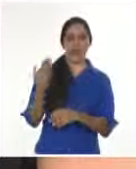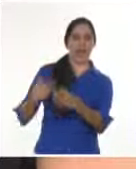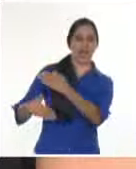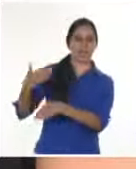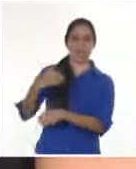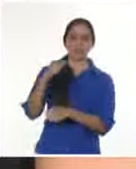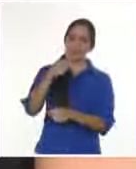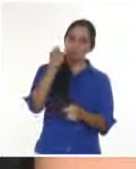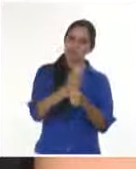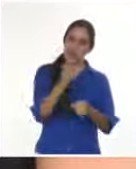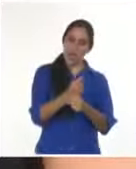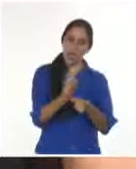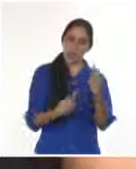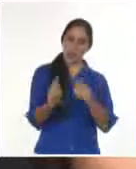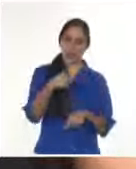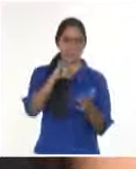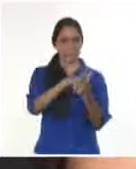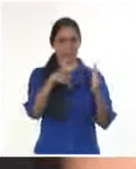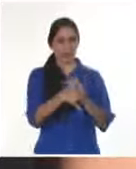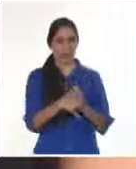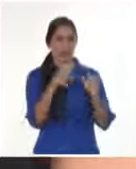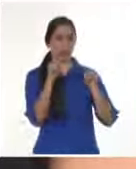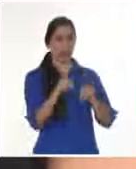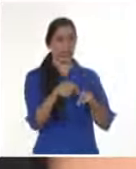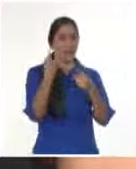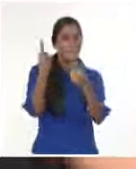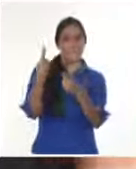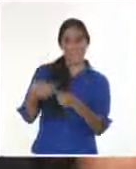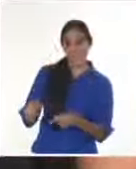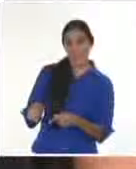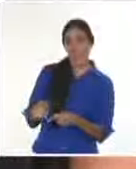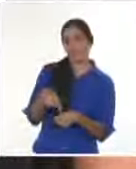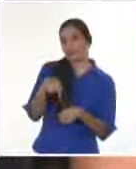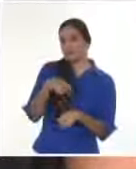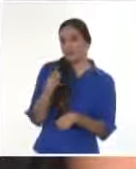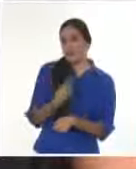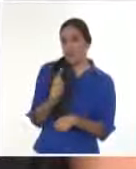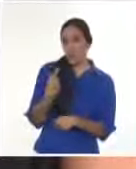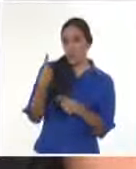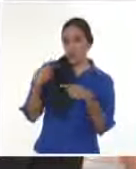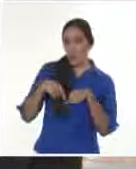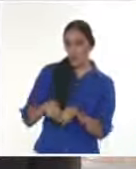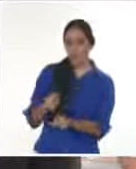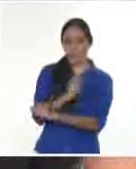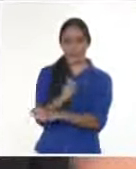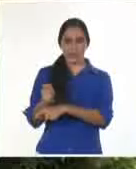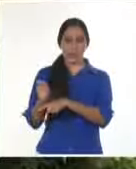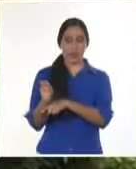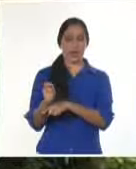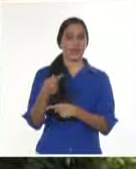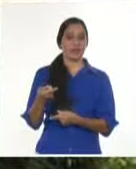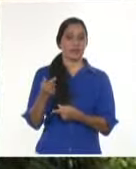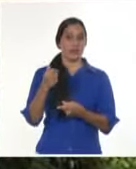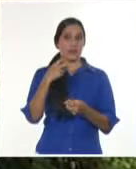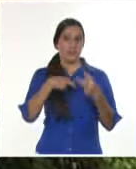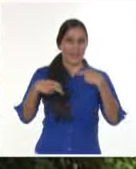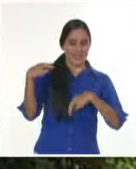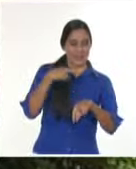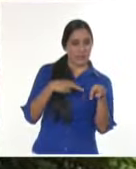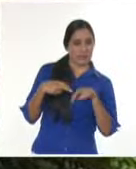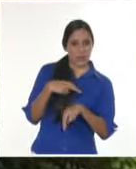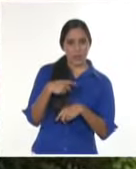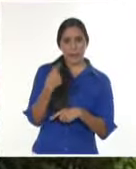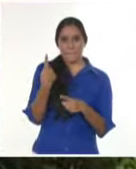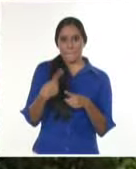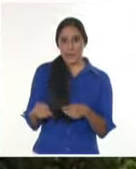ellos en algunos proyectos de investigación y mis investigaciones, junto con otros profesores, claro, pero bueno, es mi investigación principal porque ha sido